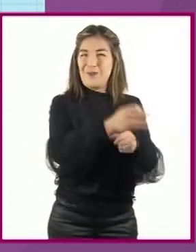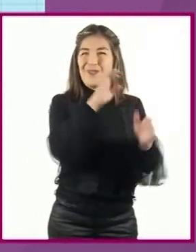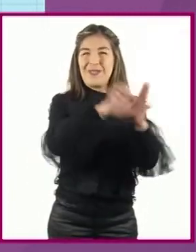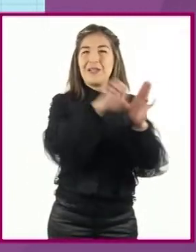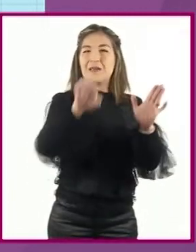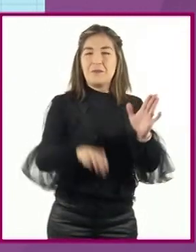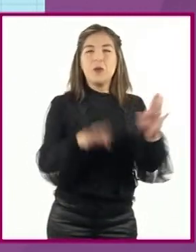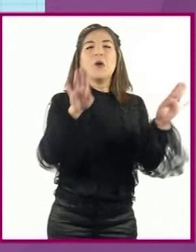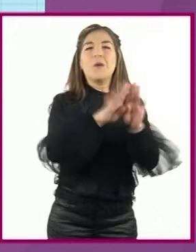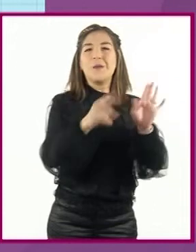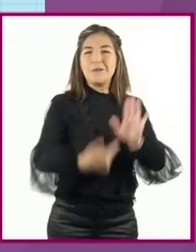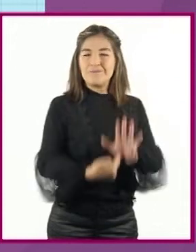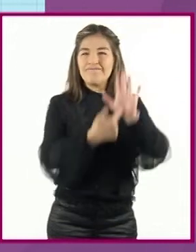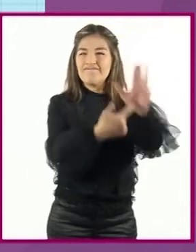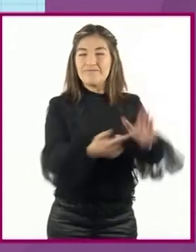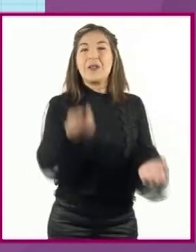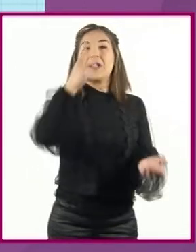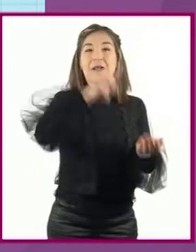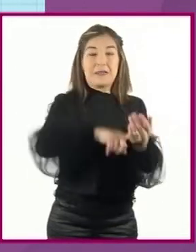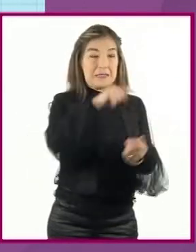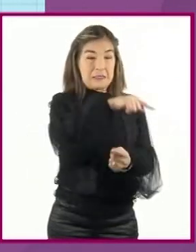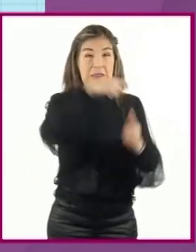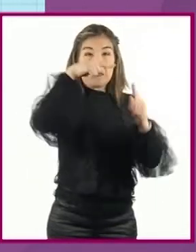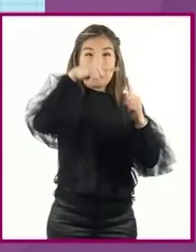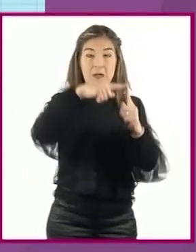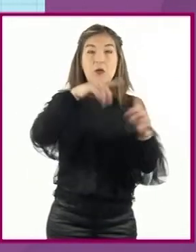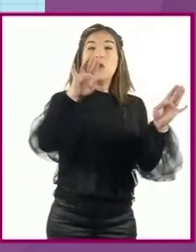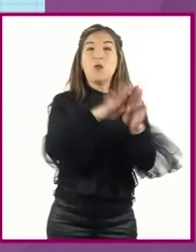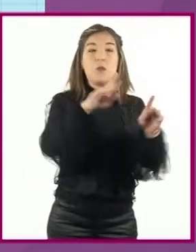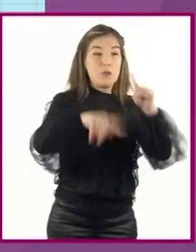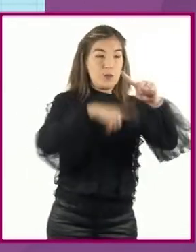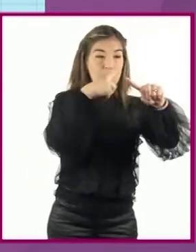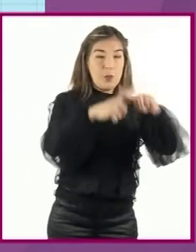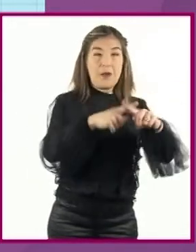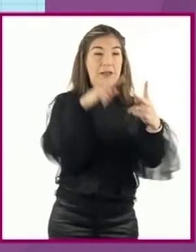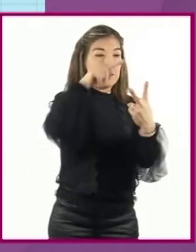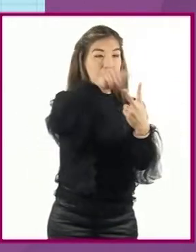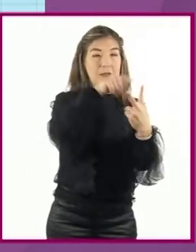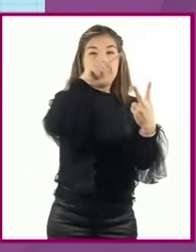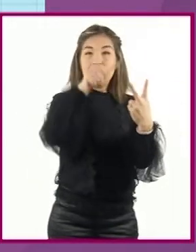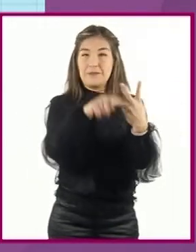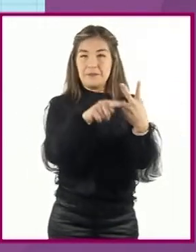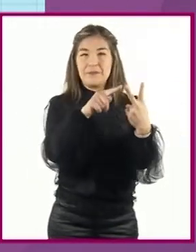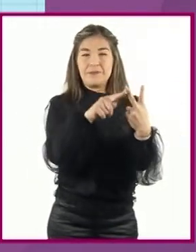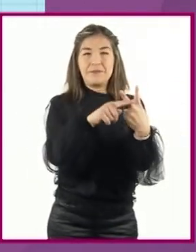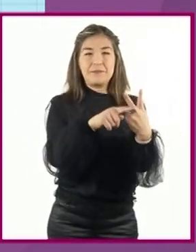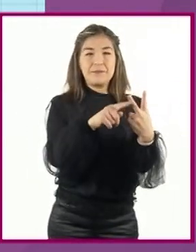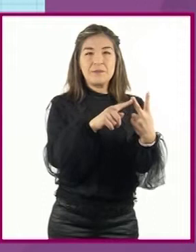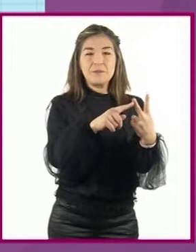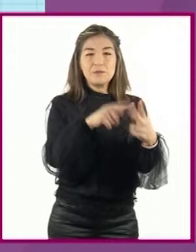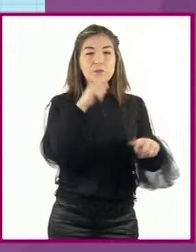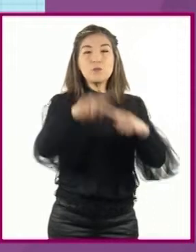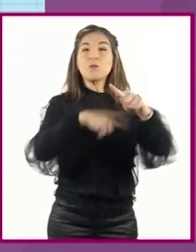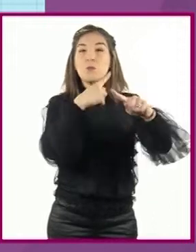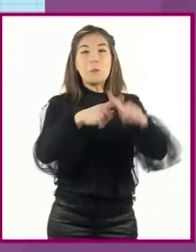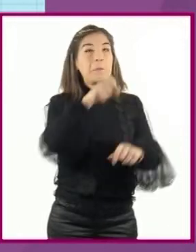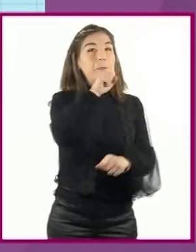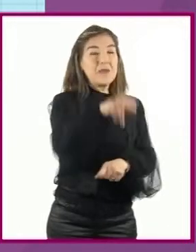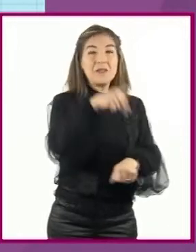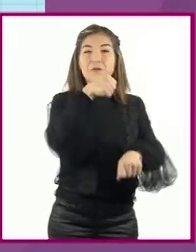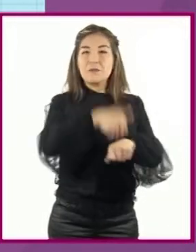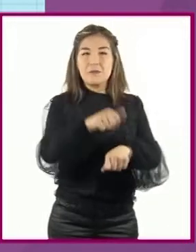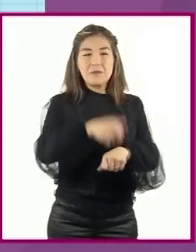ejemplos hemos ilustrado que si en una división se multiplica tanto el dividendo como el divisor por un mismo número,